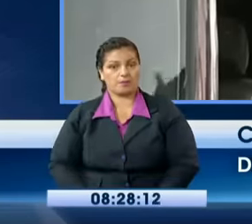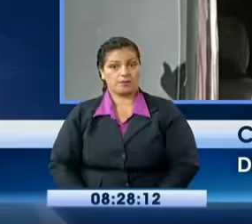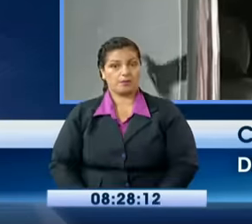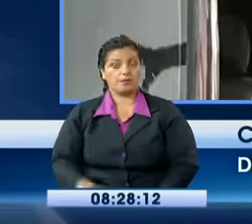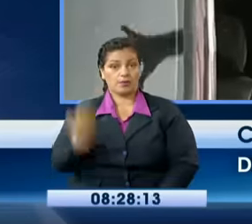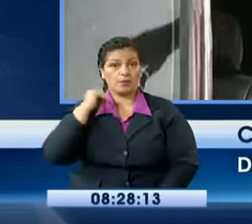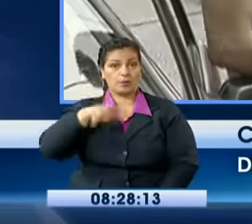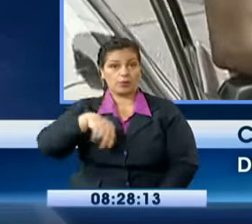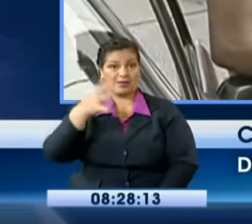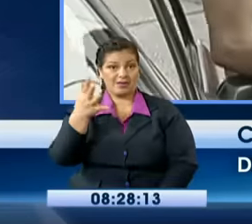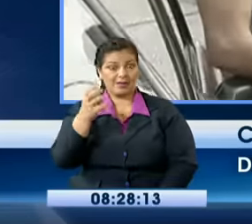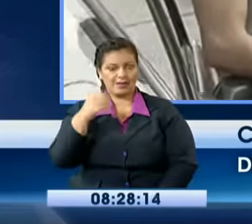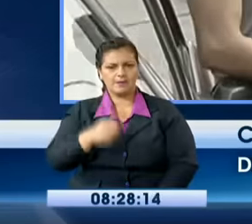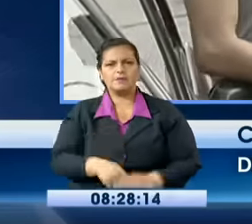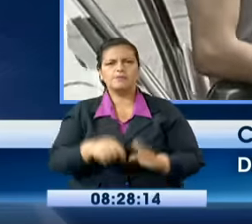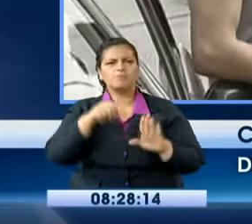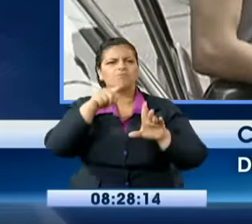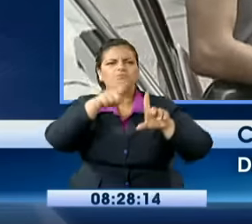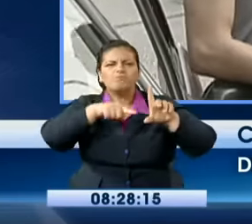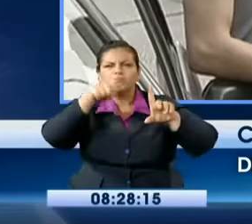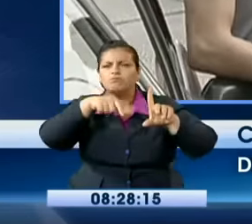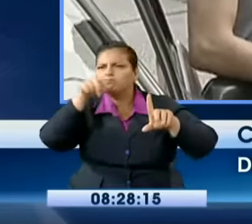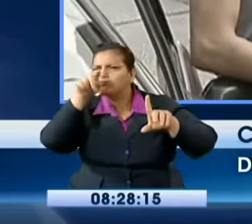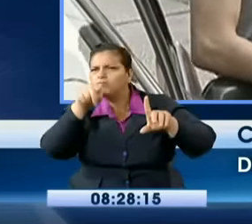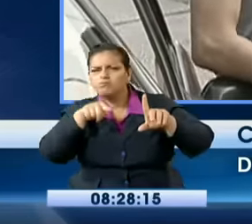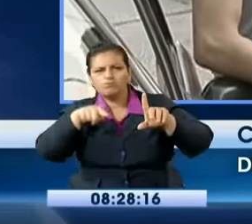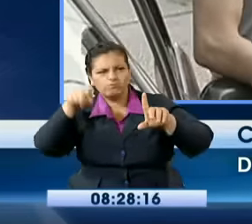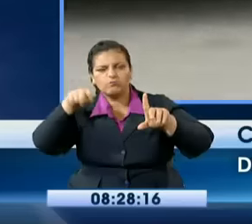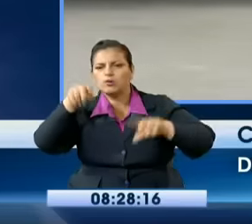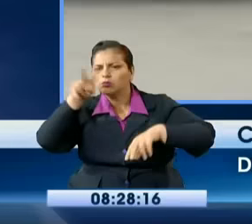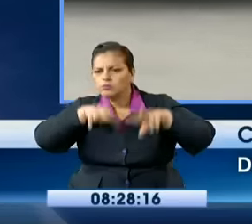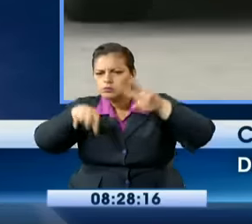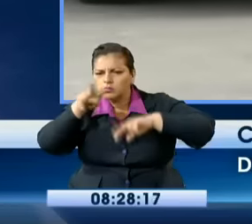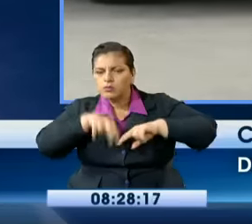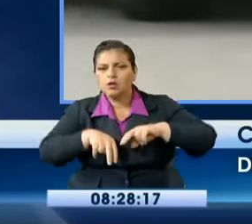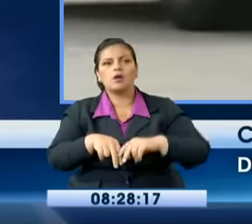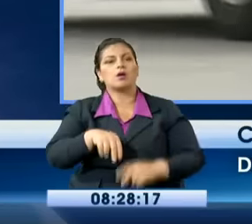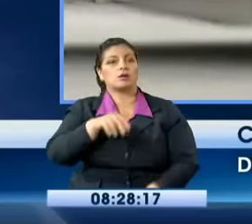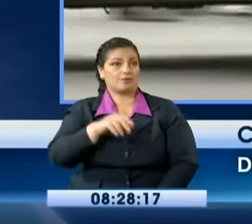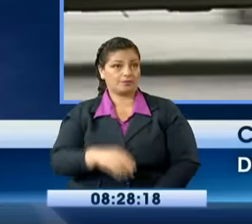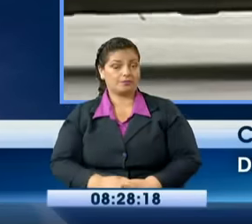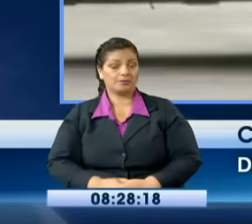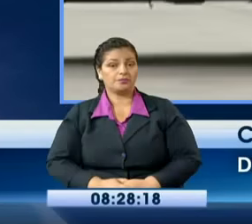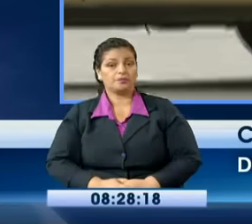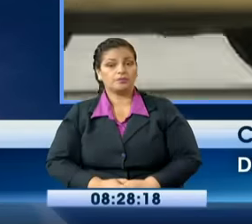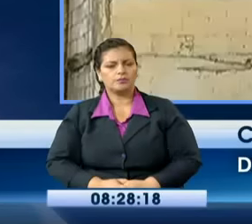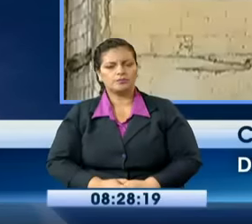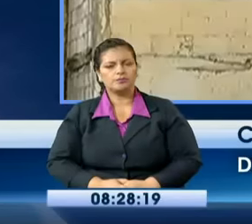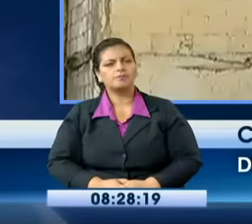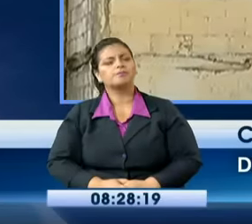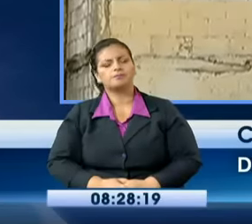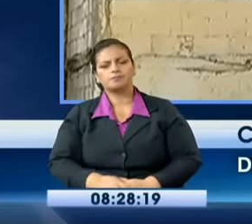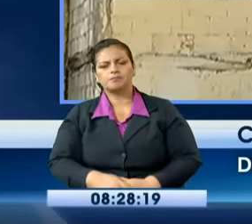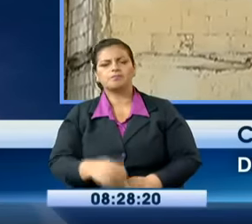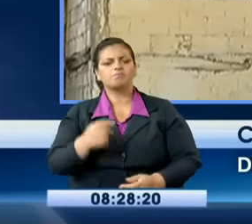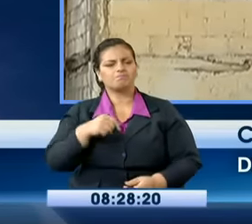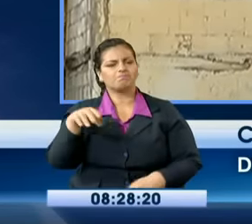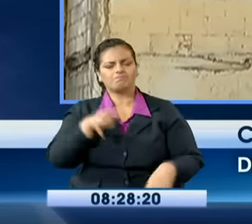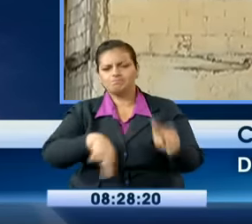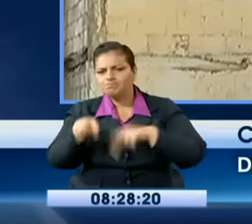2015, que cerramos las estadísticas, estábamos cerramos con el 6.41, que fue la meta que se propuso. Entonces, repito, esto es una política de